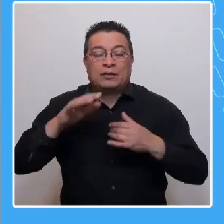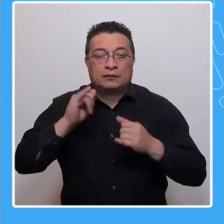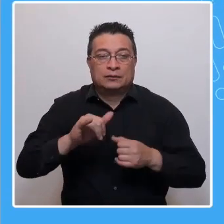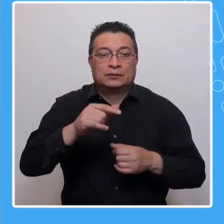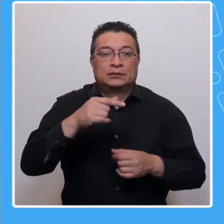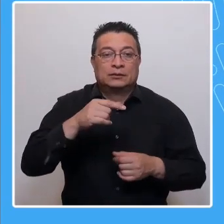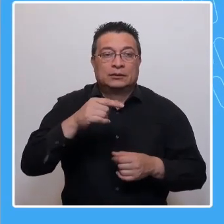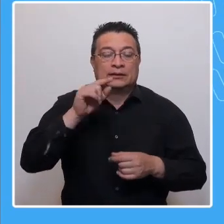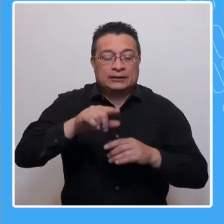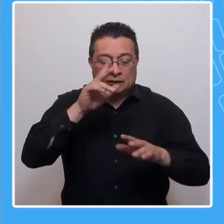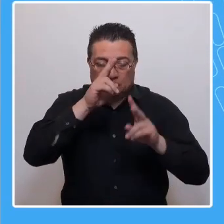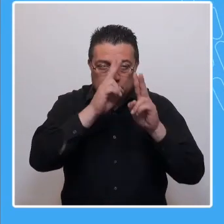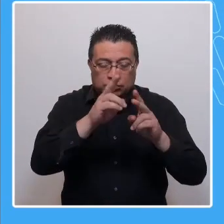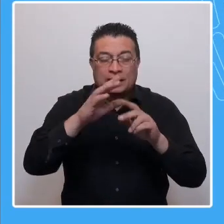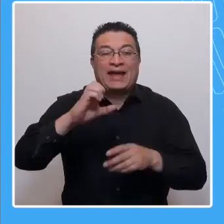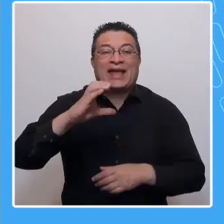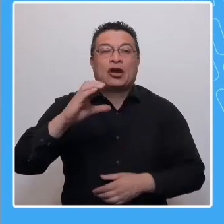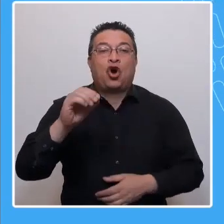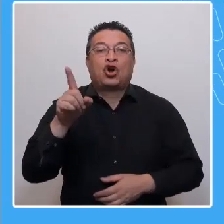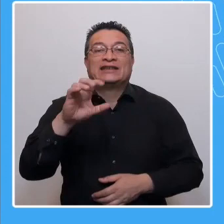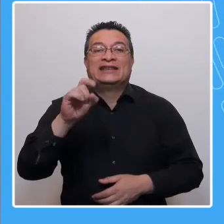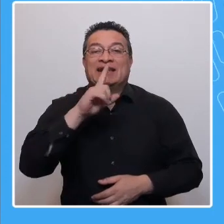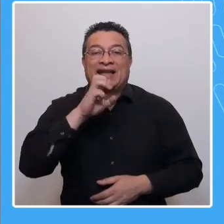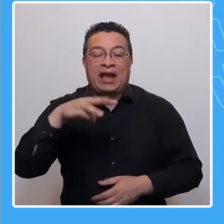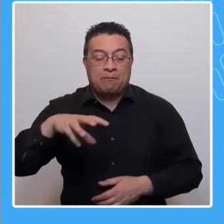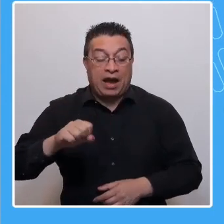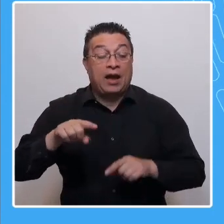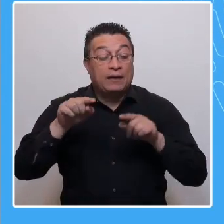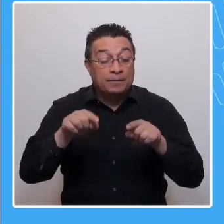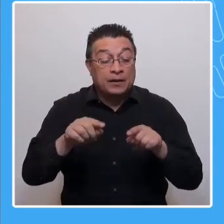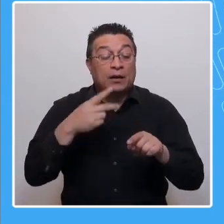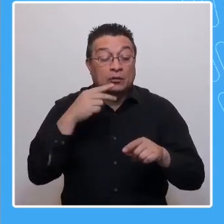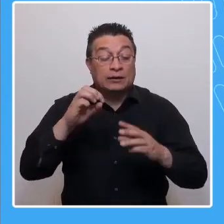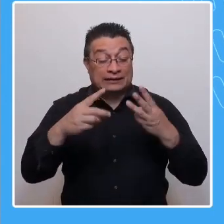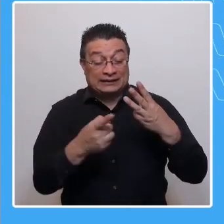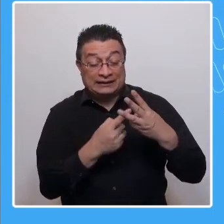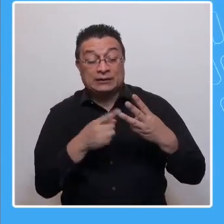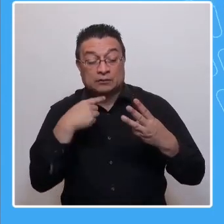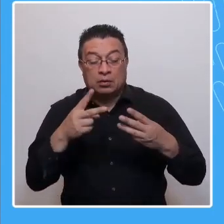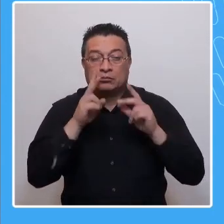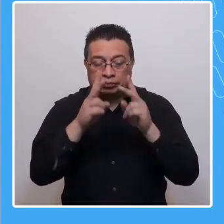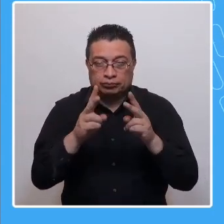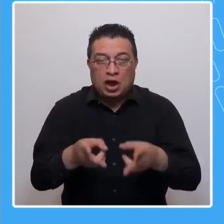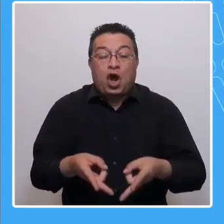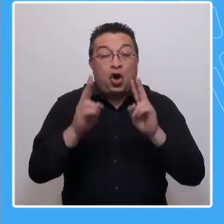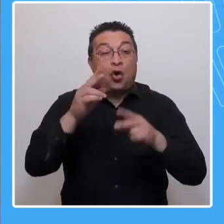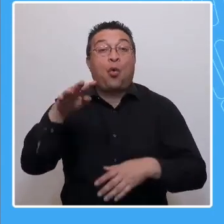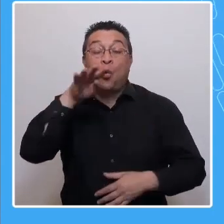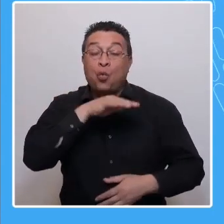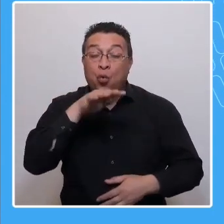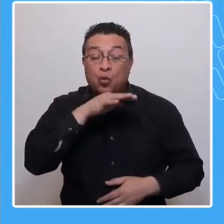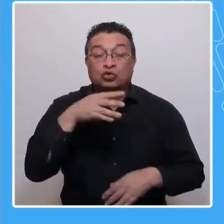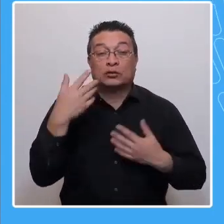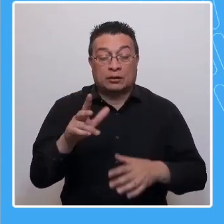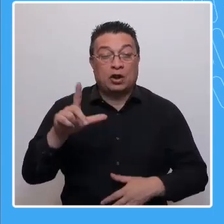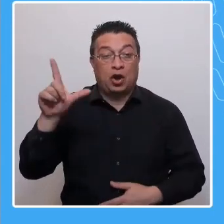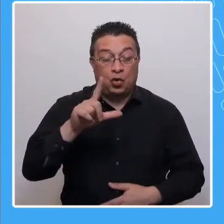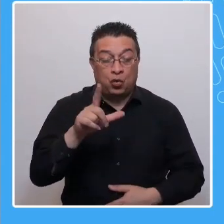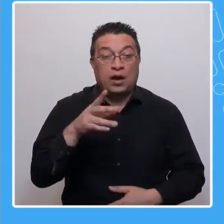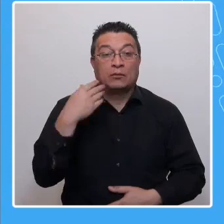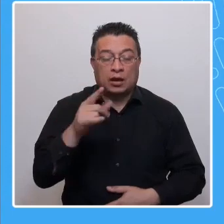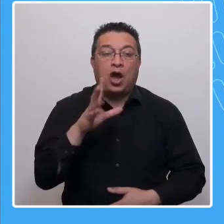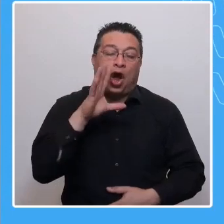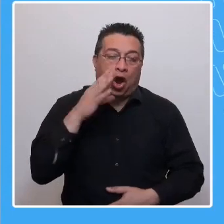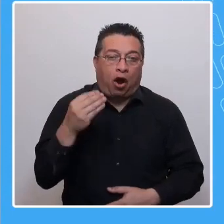los ecosistemas. El artículo 3 tiene que ver con las autorizaciones de uso que, como ya aprobamos el lunes, pero obviamente esto trae mucha